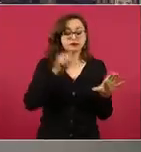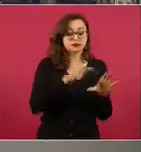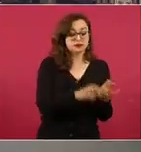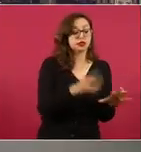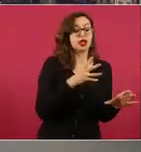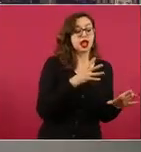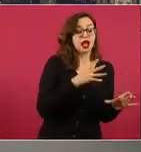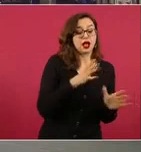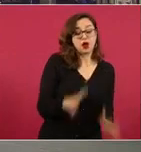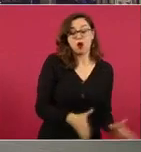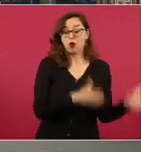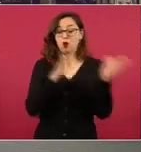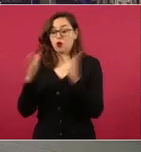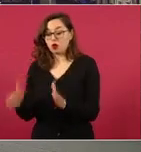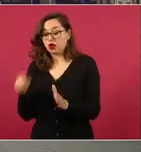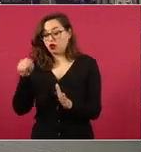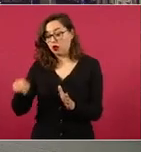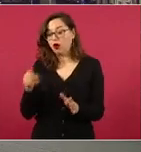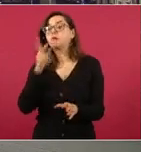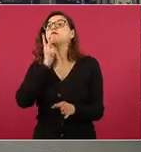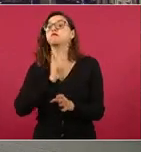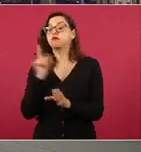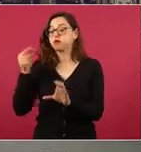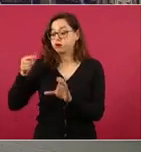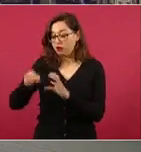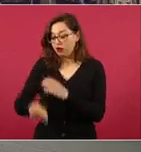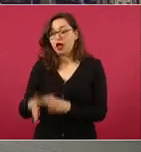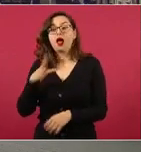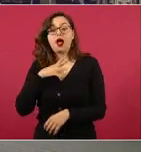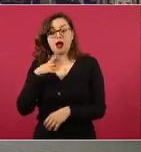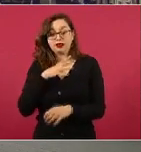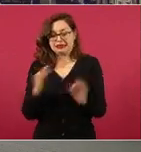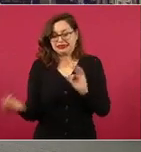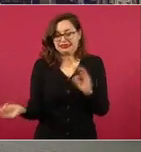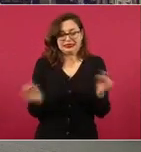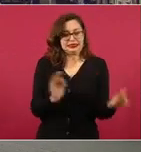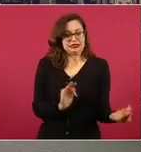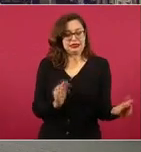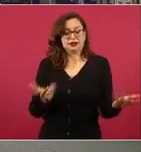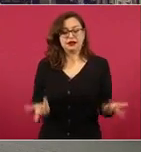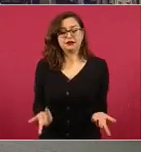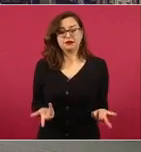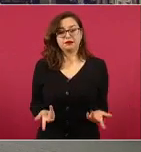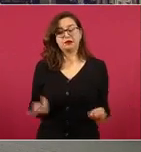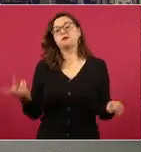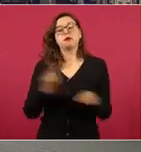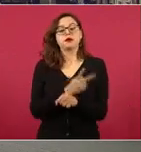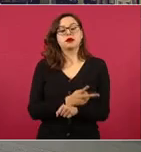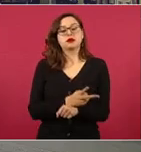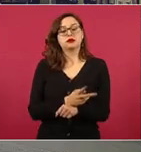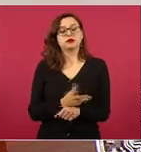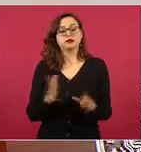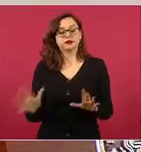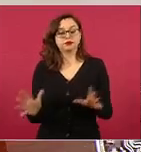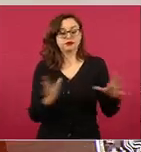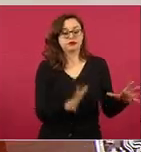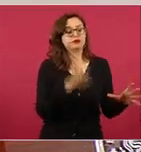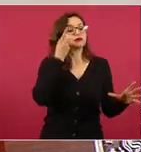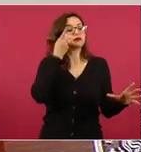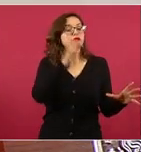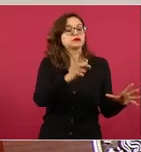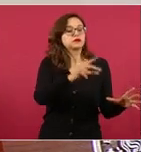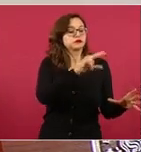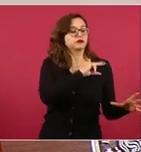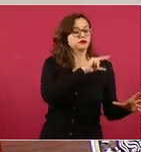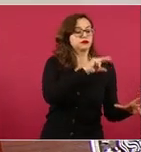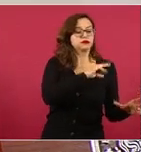este yacimiento está junto a un yacimiento de Pemex, de la nación, que no